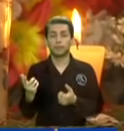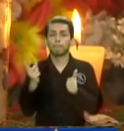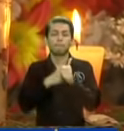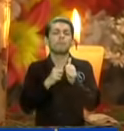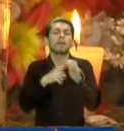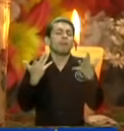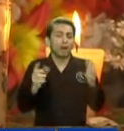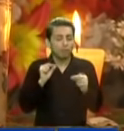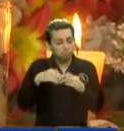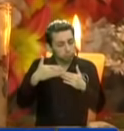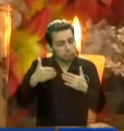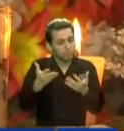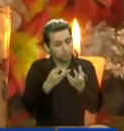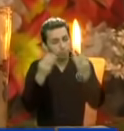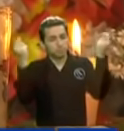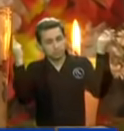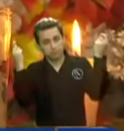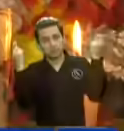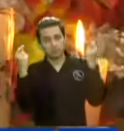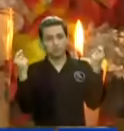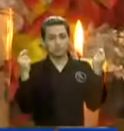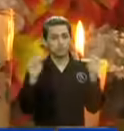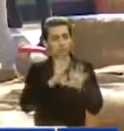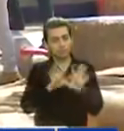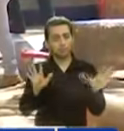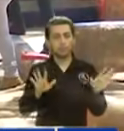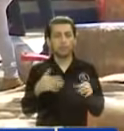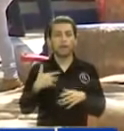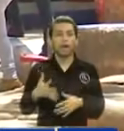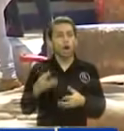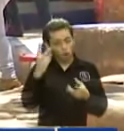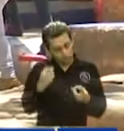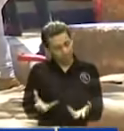va a pasar y nos vamos a recuperar porque